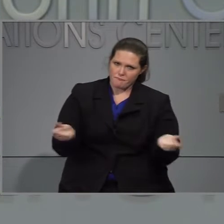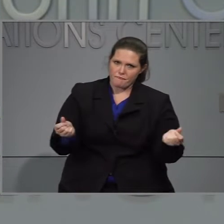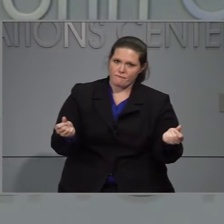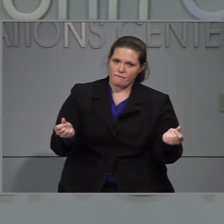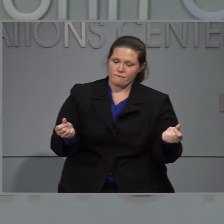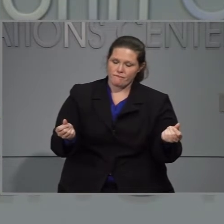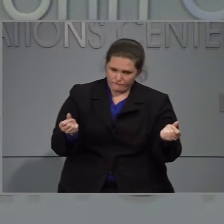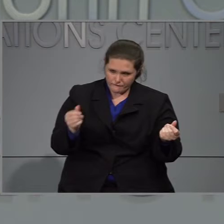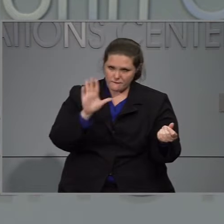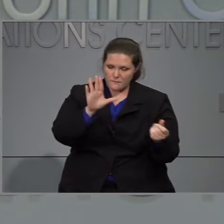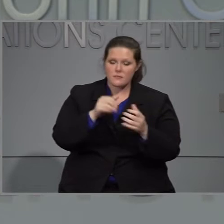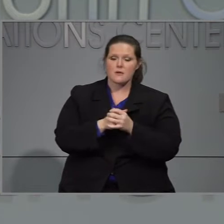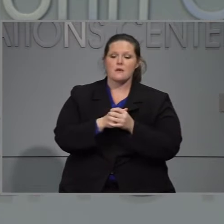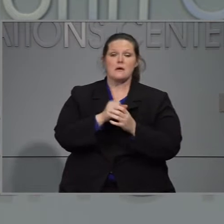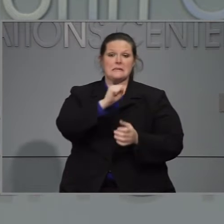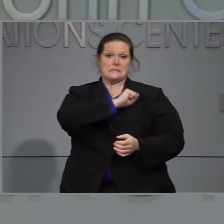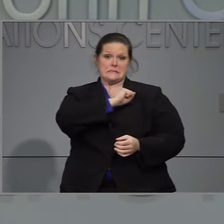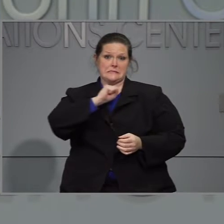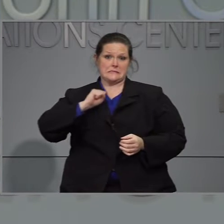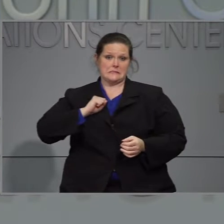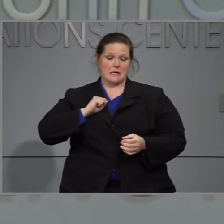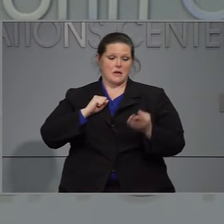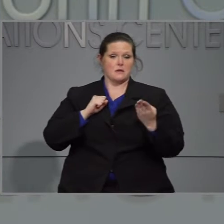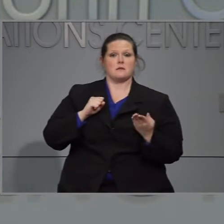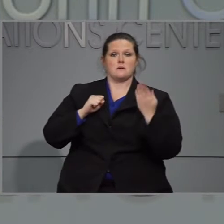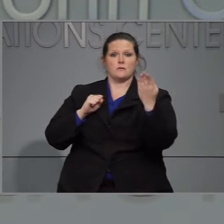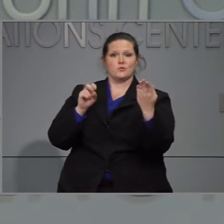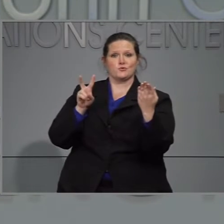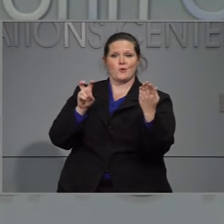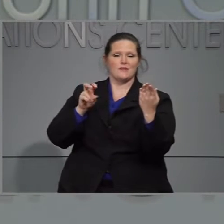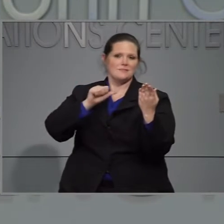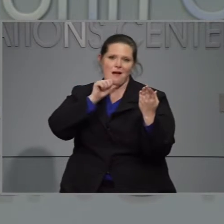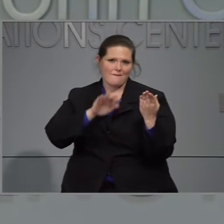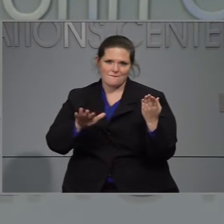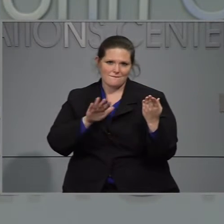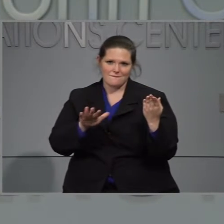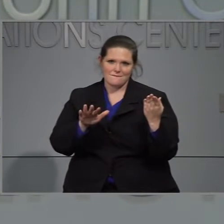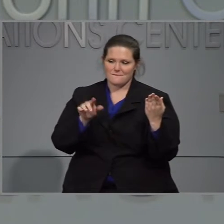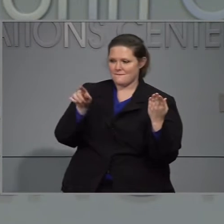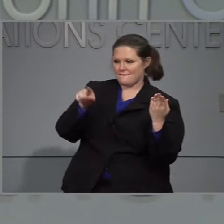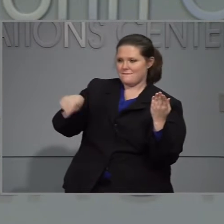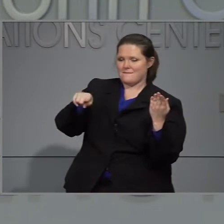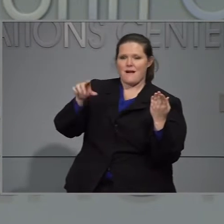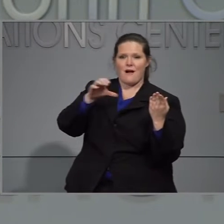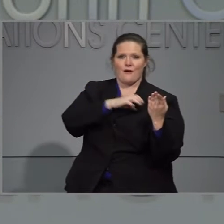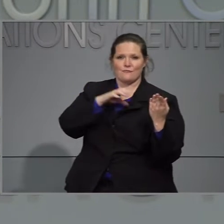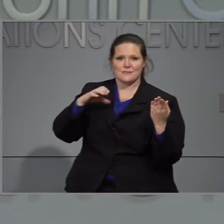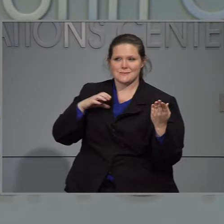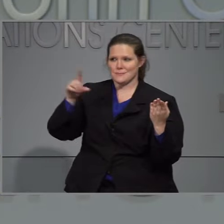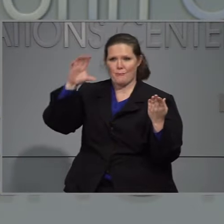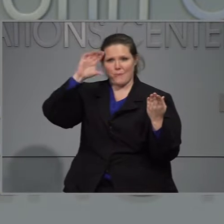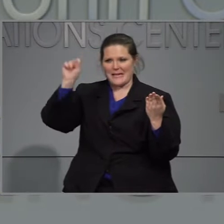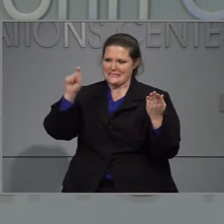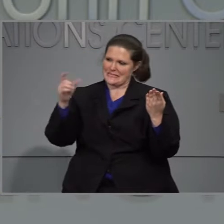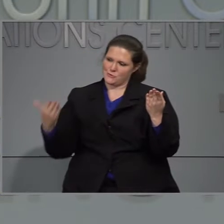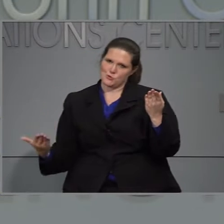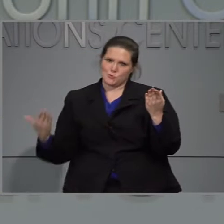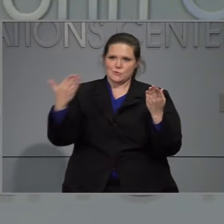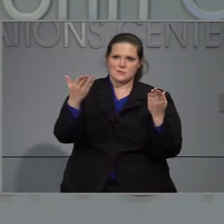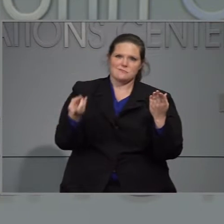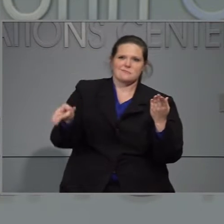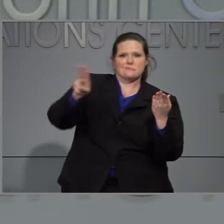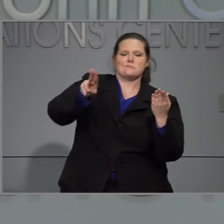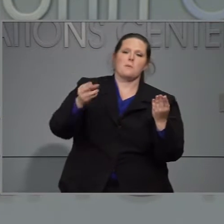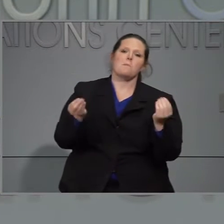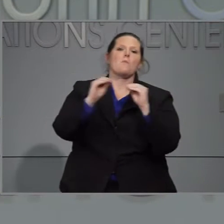a la semana que propuso el Estado no es suficiente y el Congreso y el presidente deben de hacer más. Y yo sé que